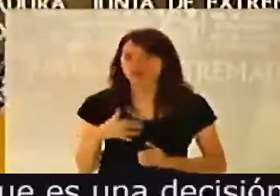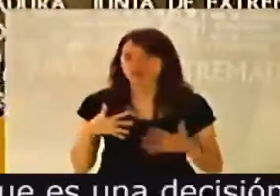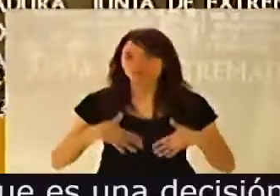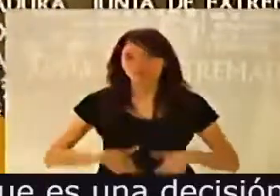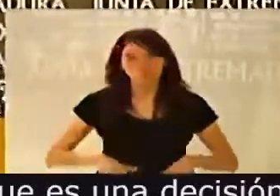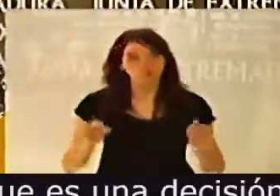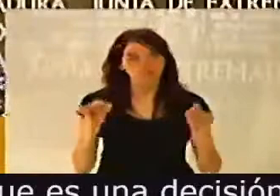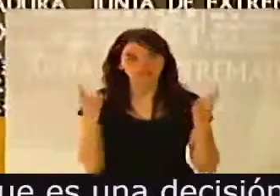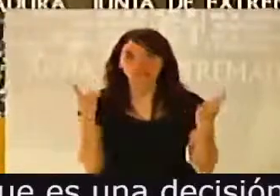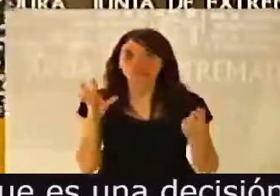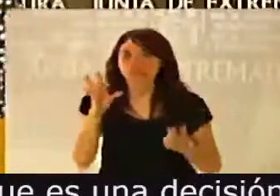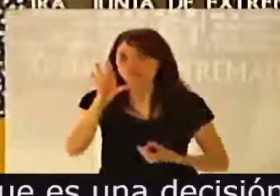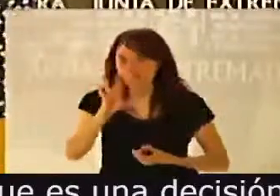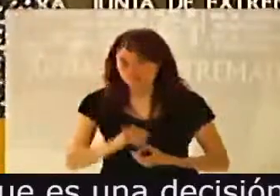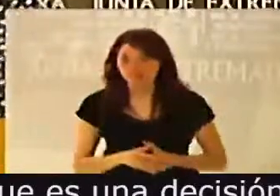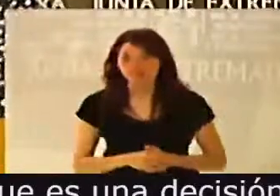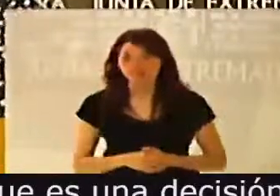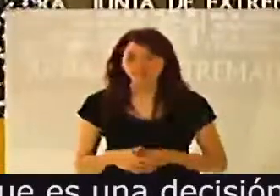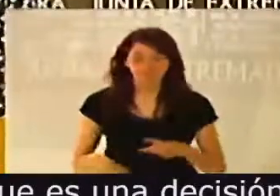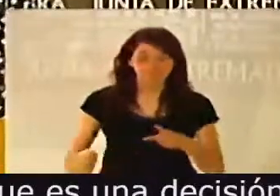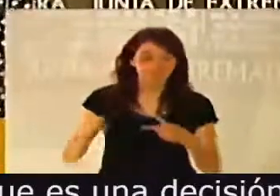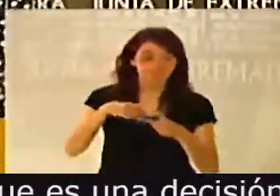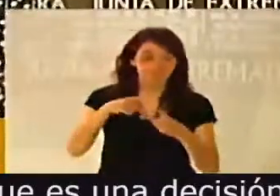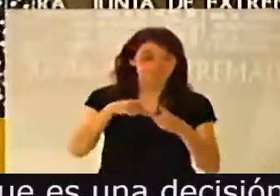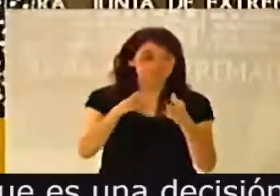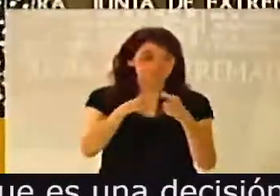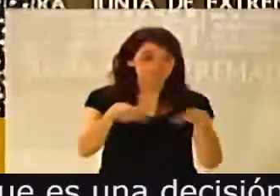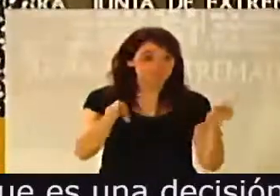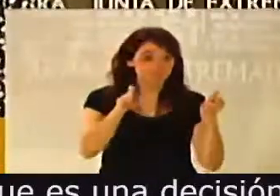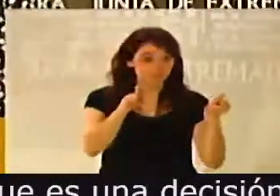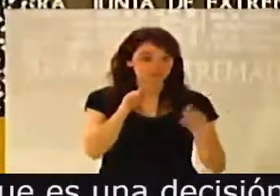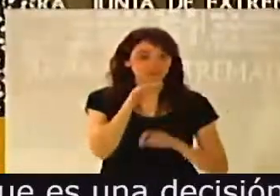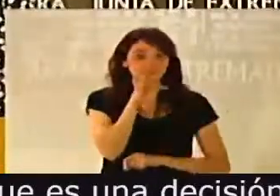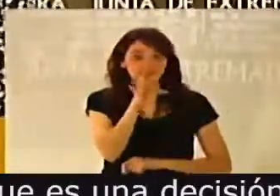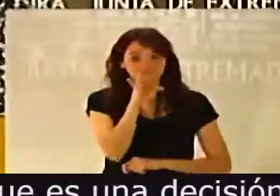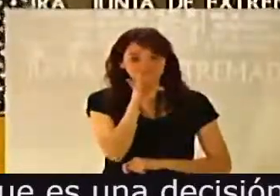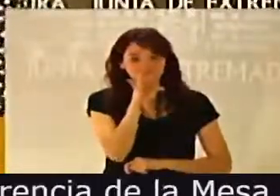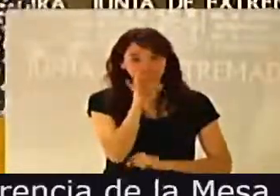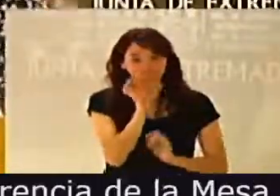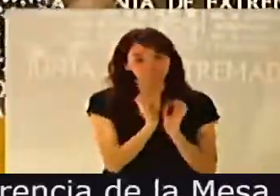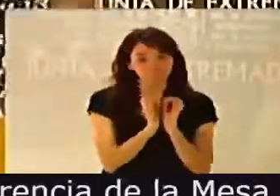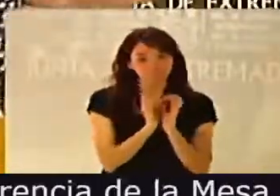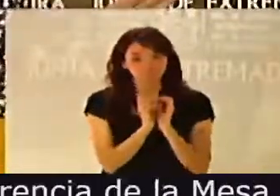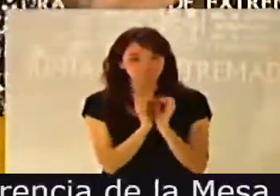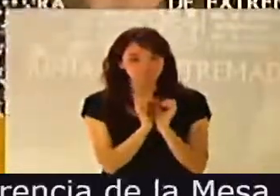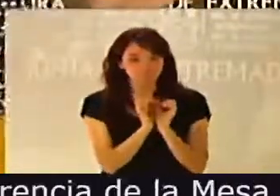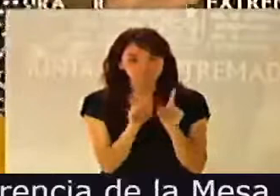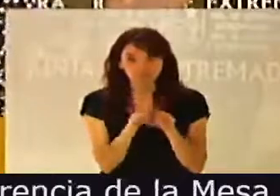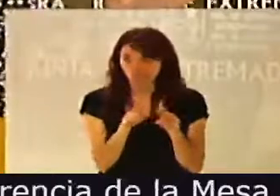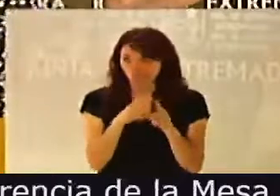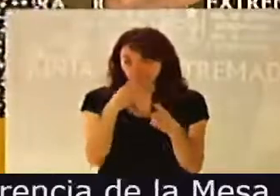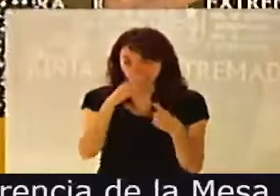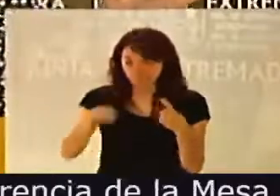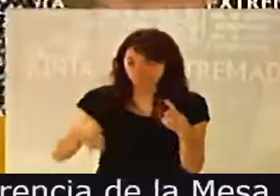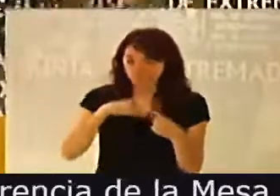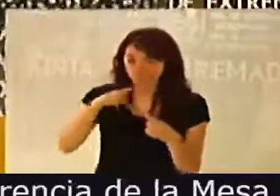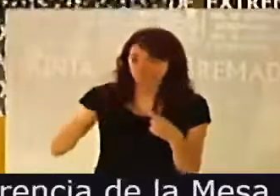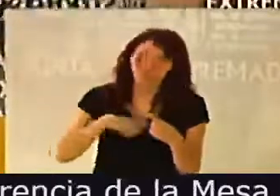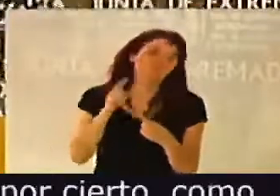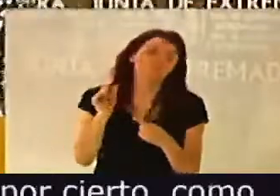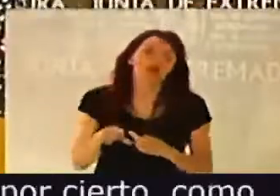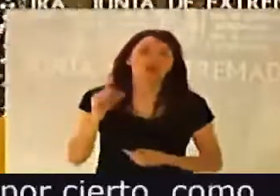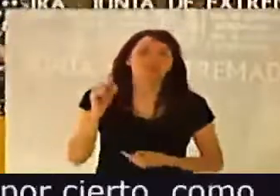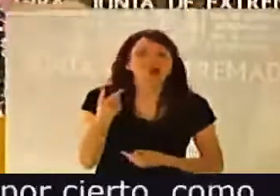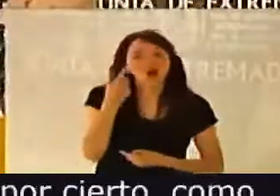está tomada, a diferencia de la Mesa Sectorial de Educación, que tiene que negociar, por cierto, como cada año se negocia, cómo van a ser